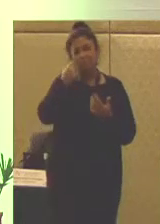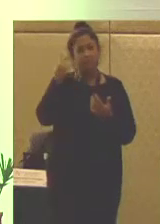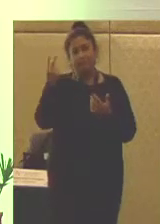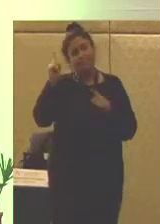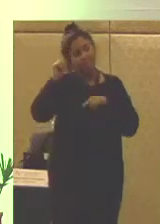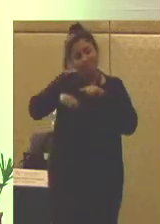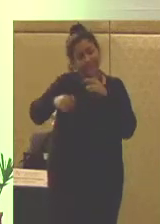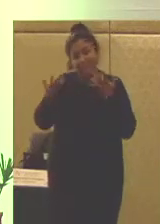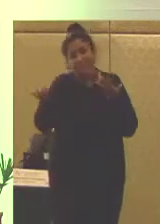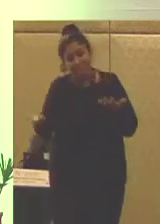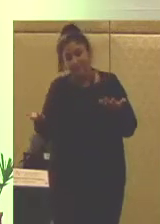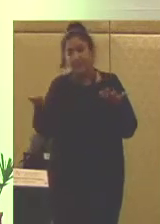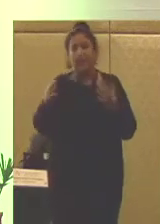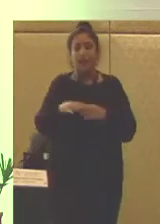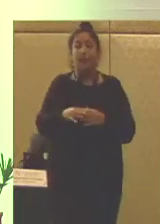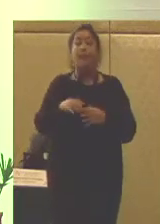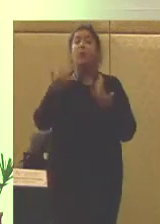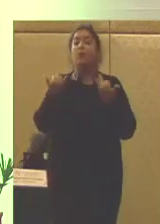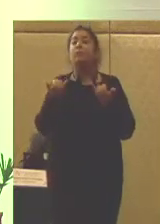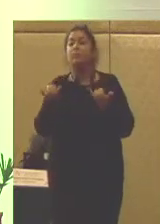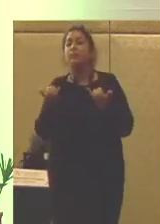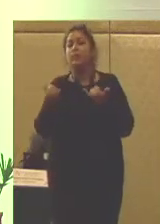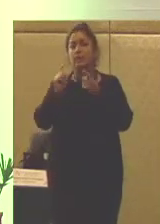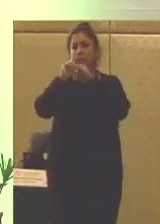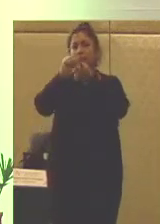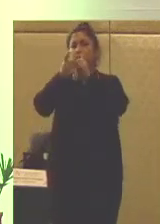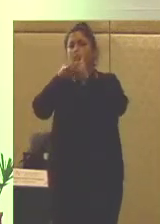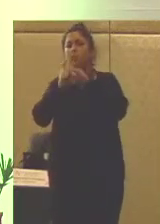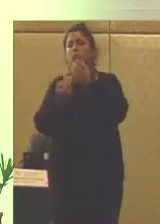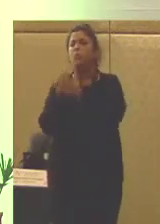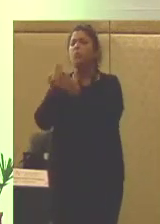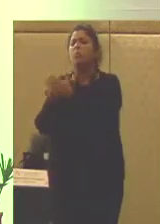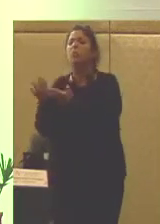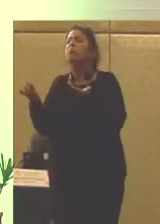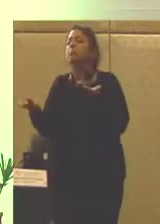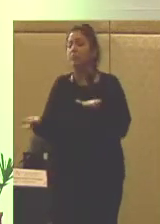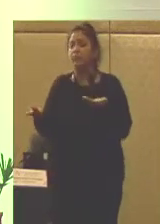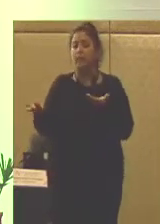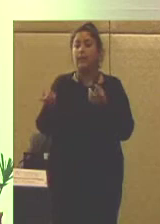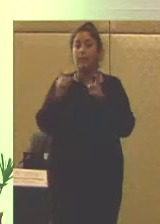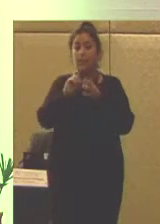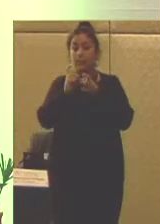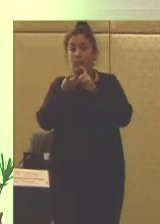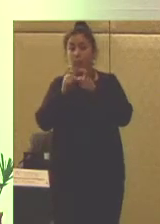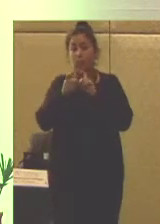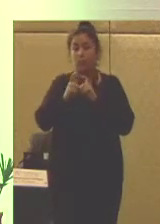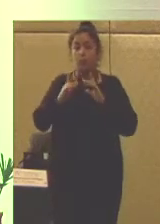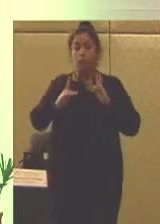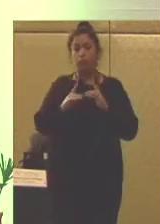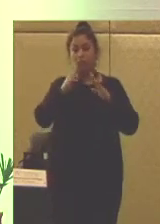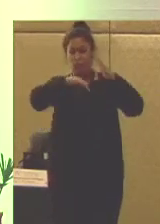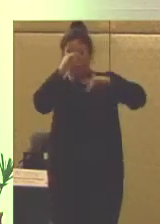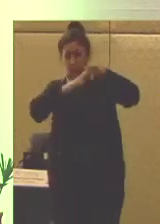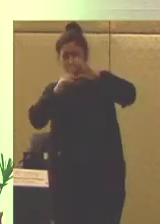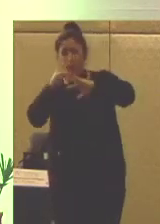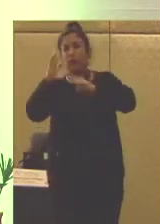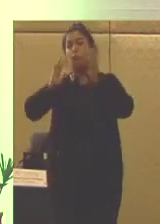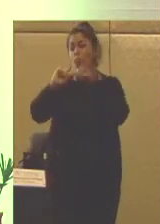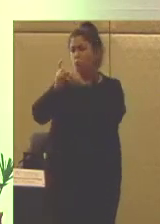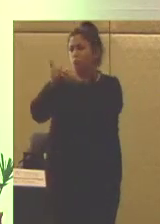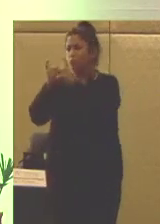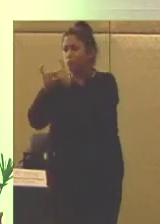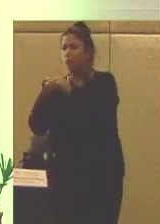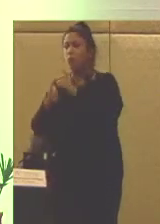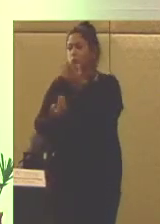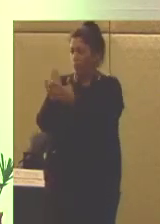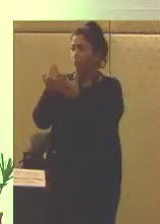la actualización de las características constructivas de la infraestructura, tal que en este caso el puente no solo tuviera un mayor amplitud